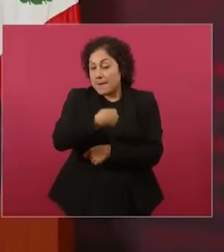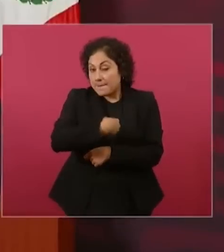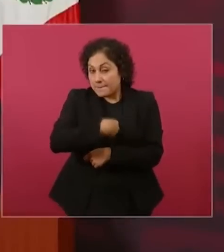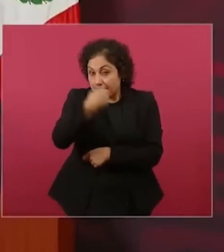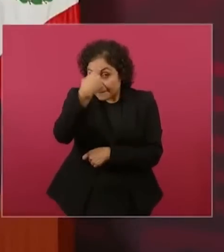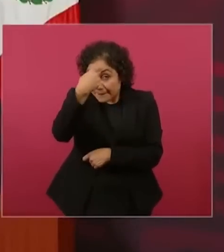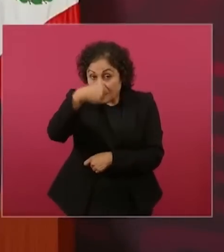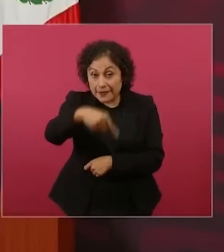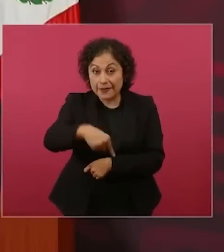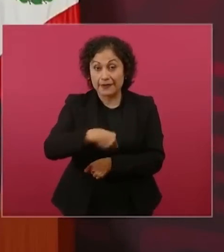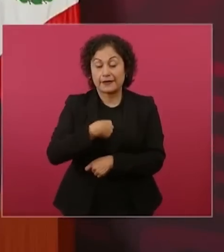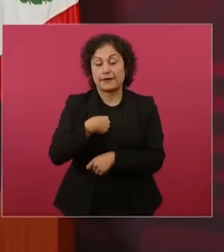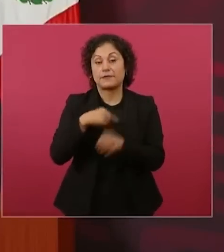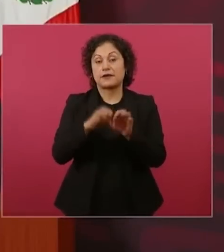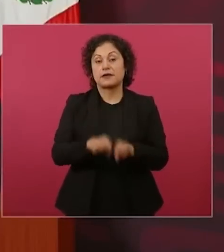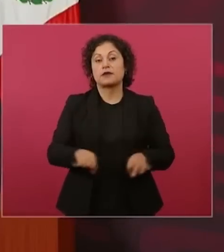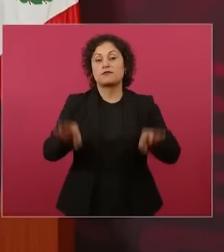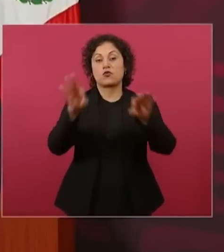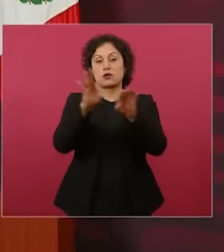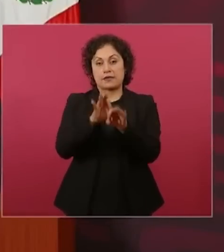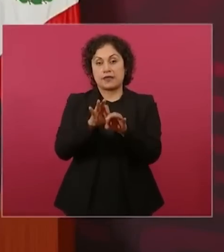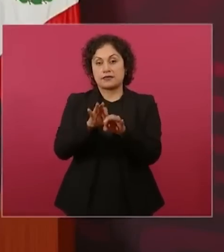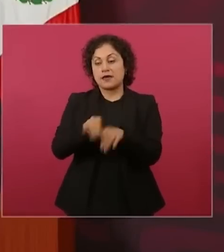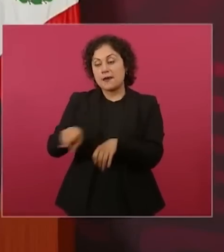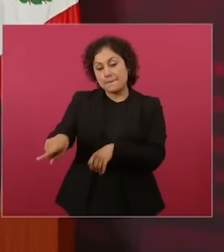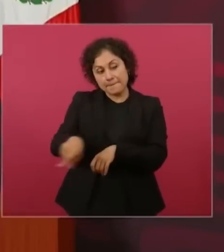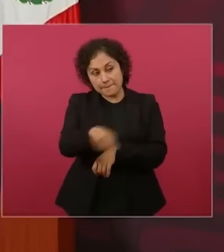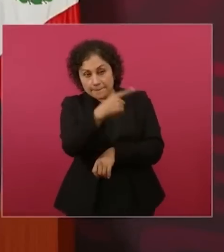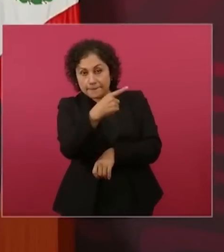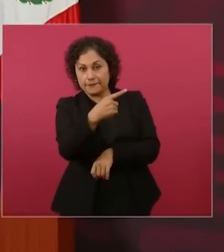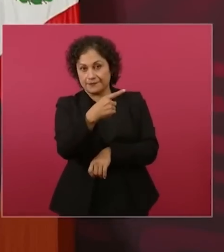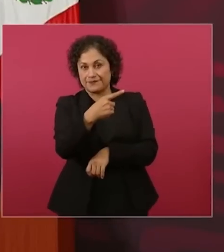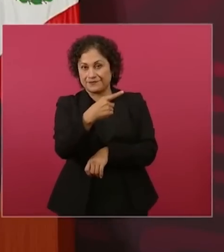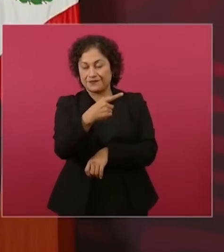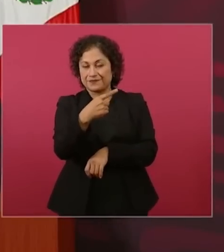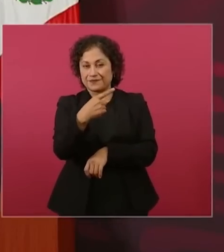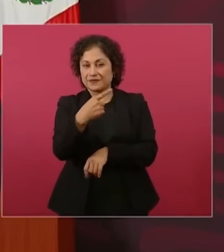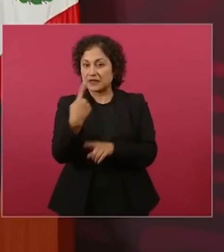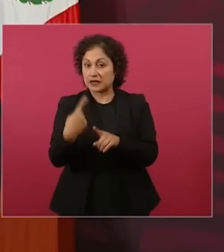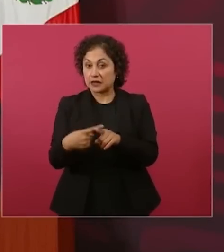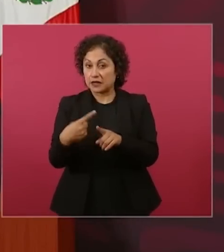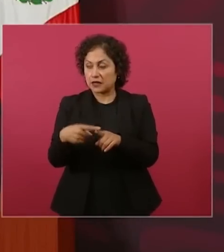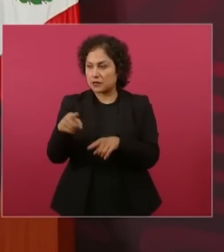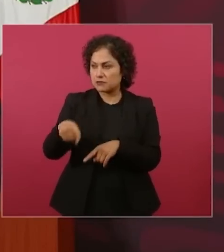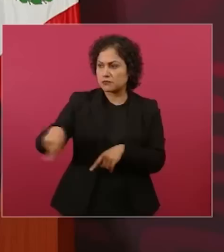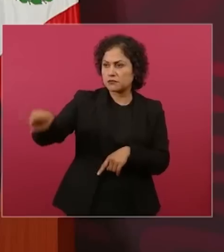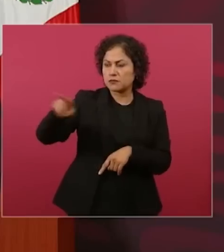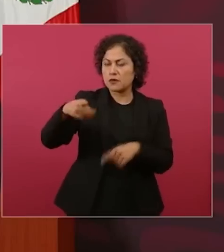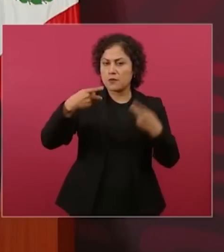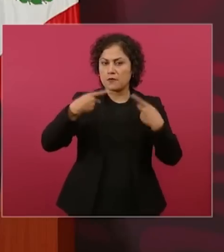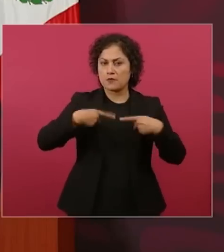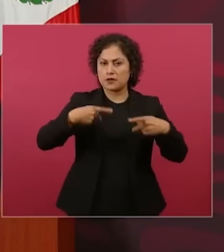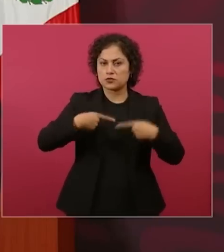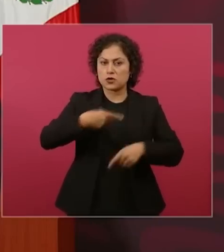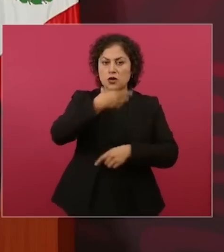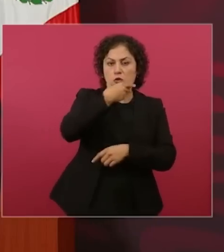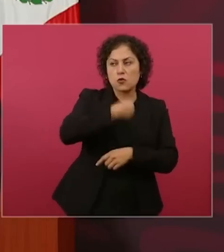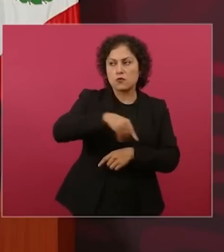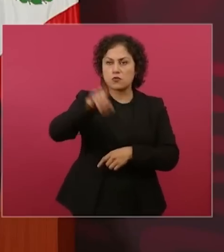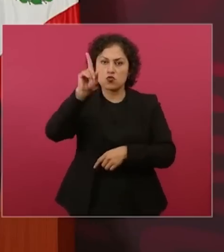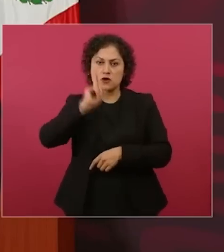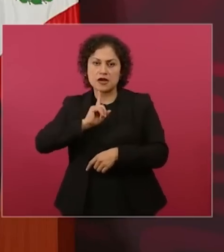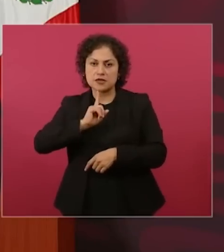que estén en los encargos mujeres, hombres, ¿no?, comprometidos. Y ella va